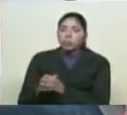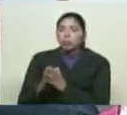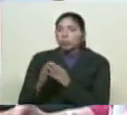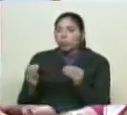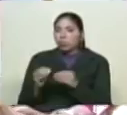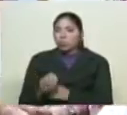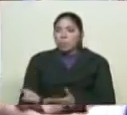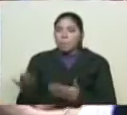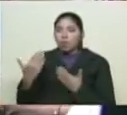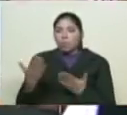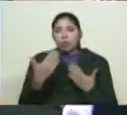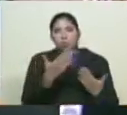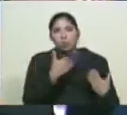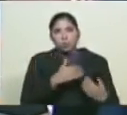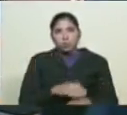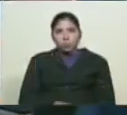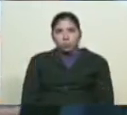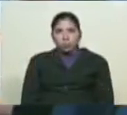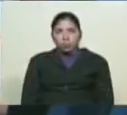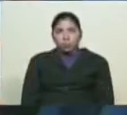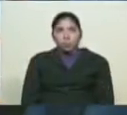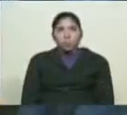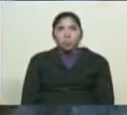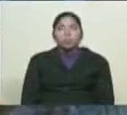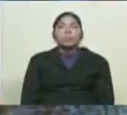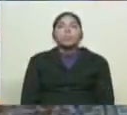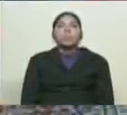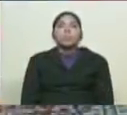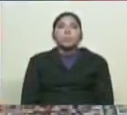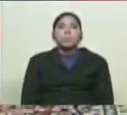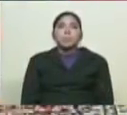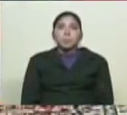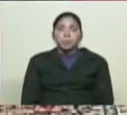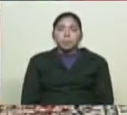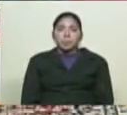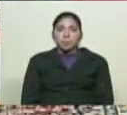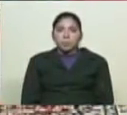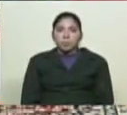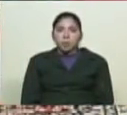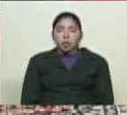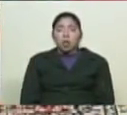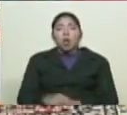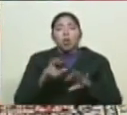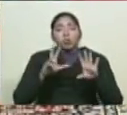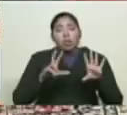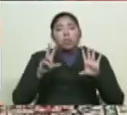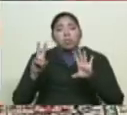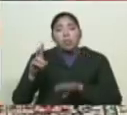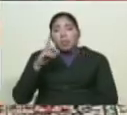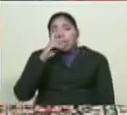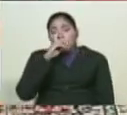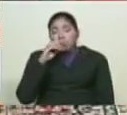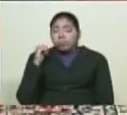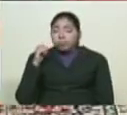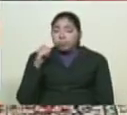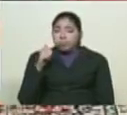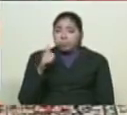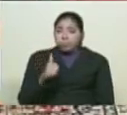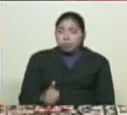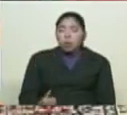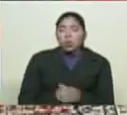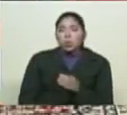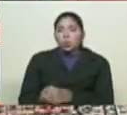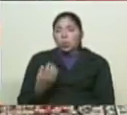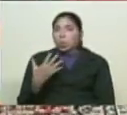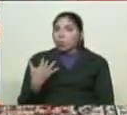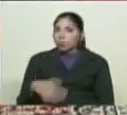el Partido Comunista de Venezuela, con una trayectoria de 87 años en nuestro país. Y vaya qué